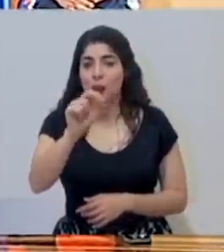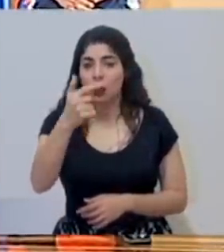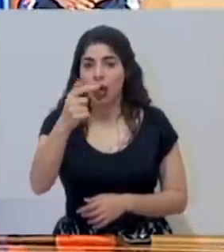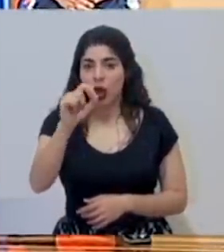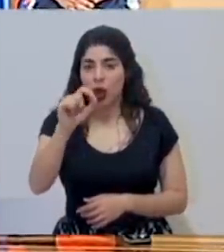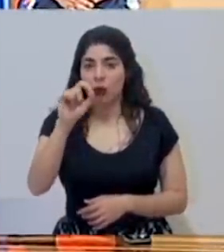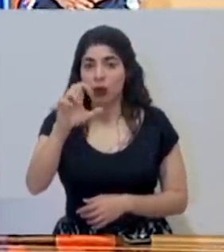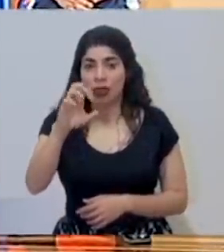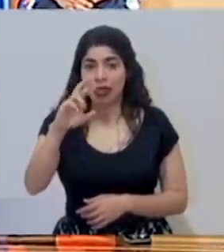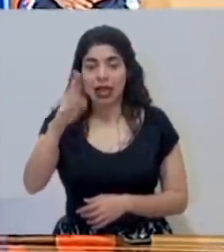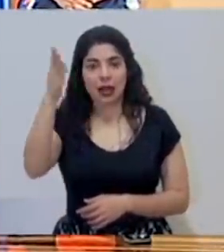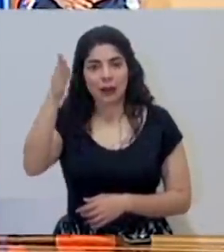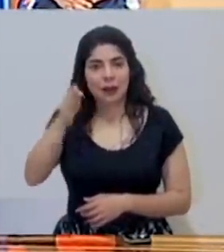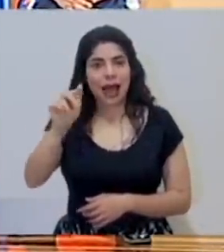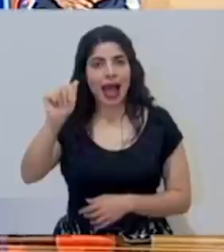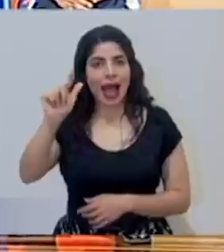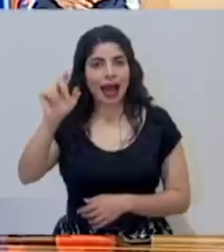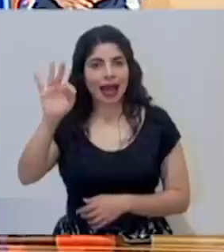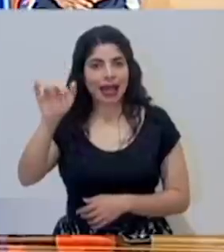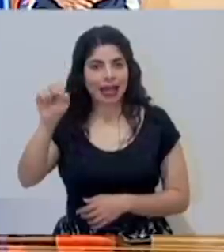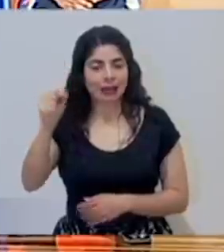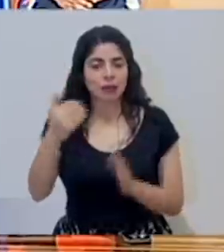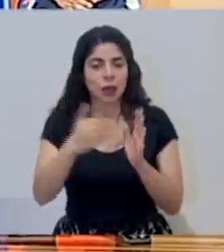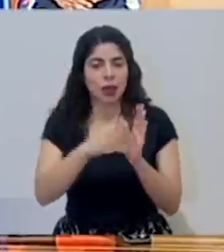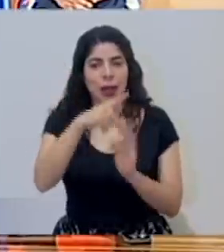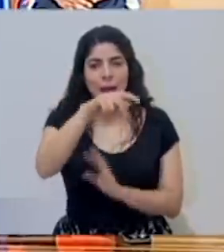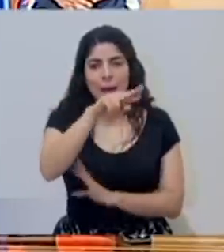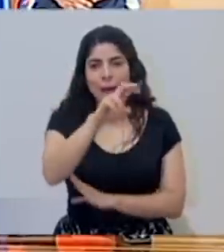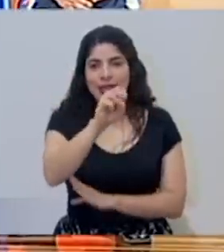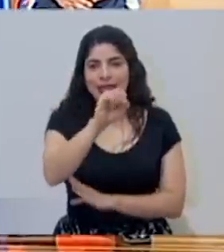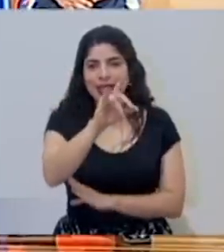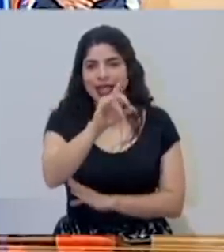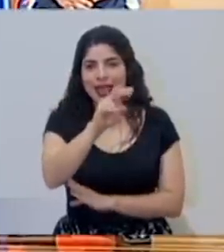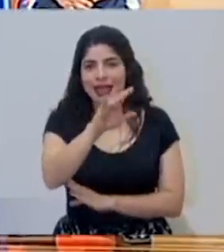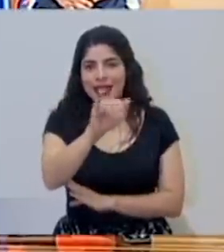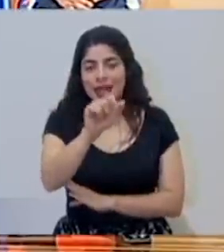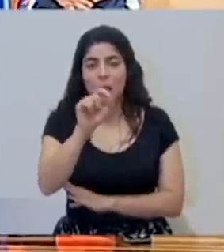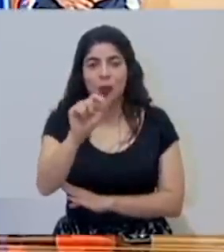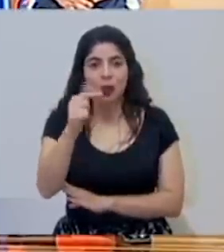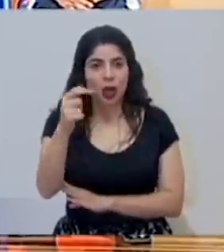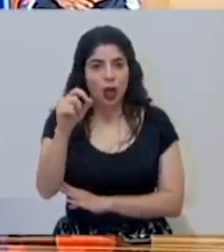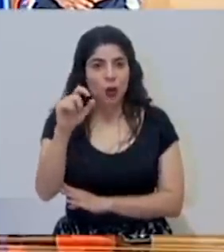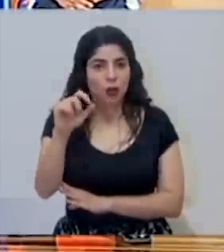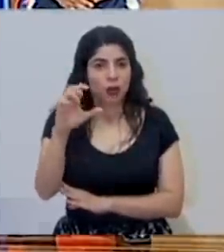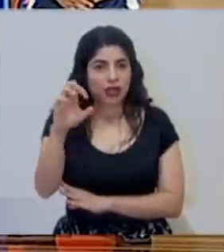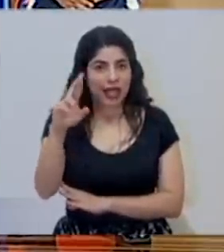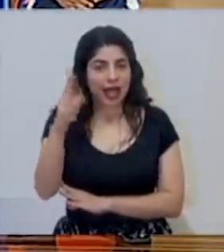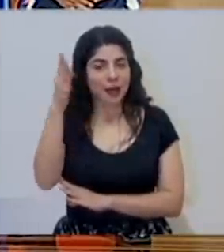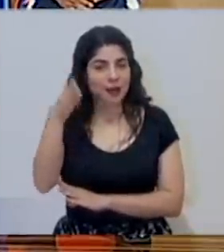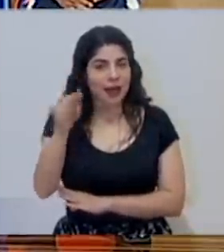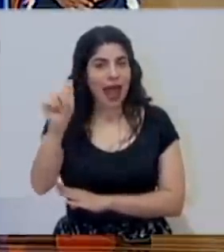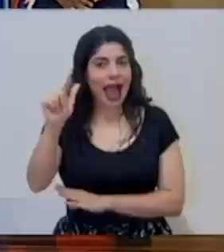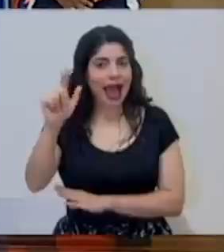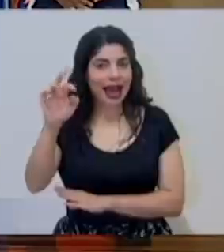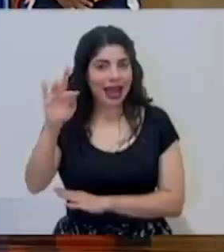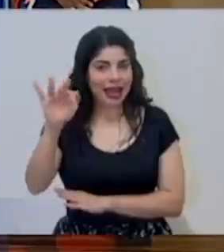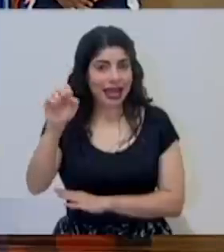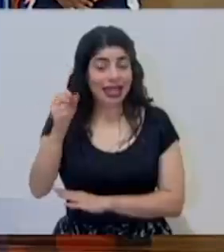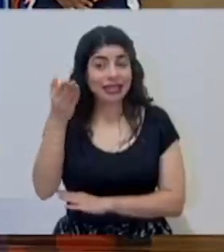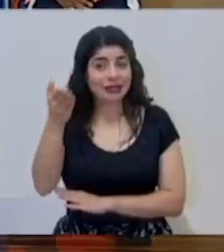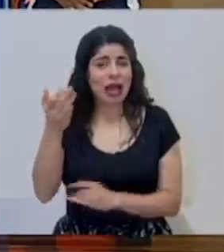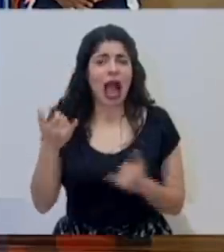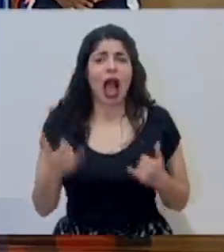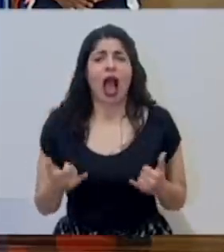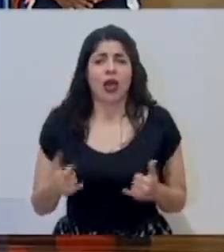barra inclinada alertas repetimos presidencia.go.cr alertas el sitio está totalmente